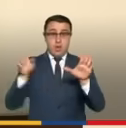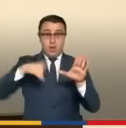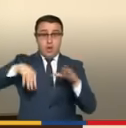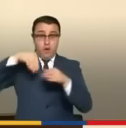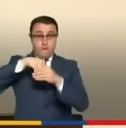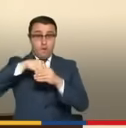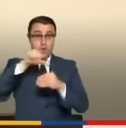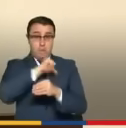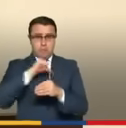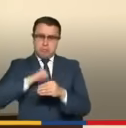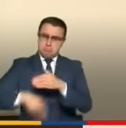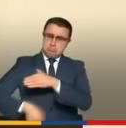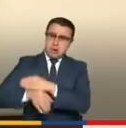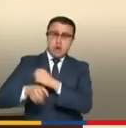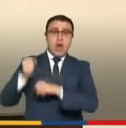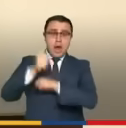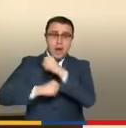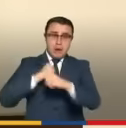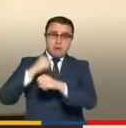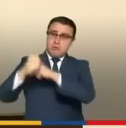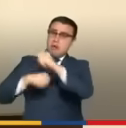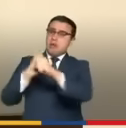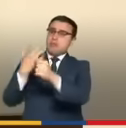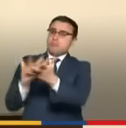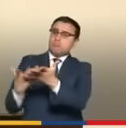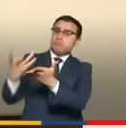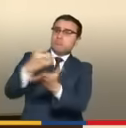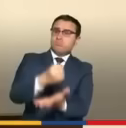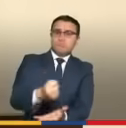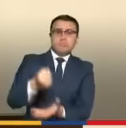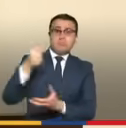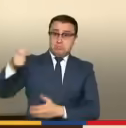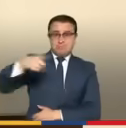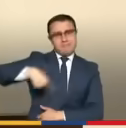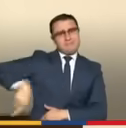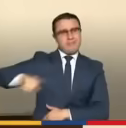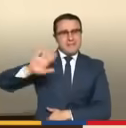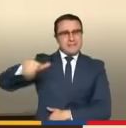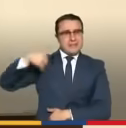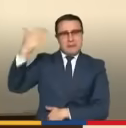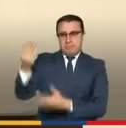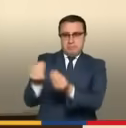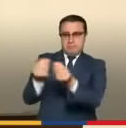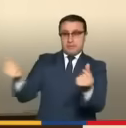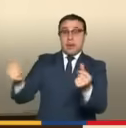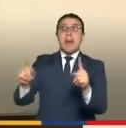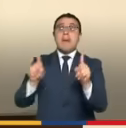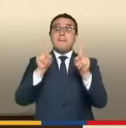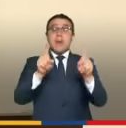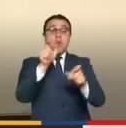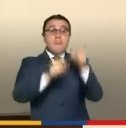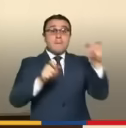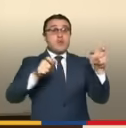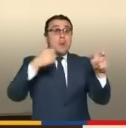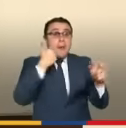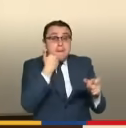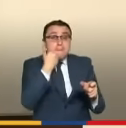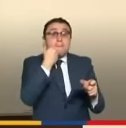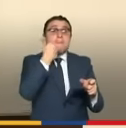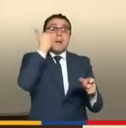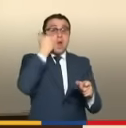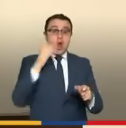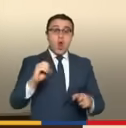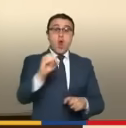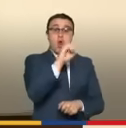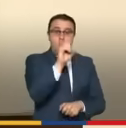más, porque igual se va a acabar, reduces el número de personas, adultos mayores, hombres